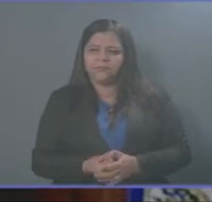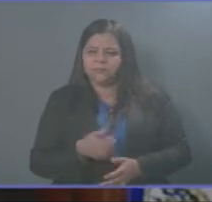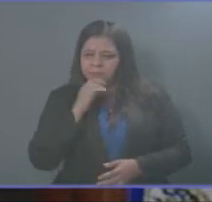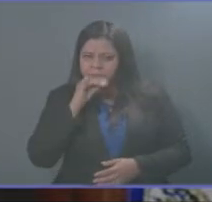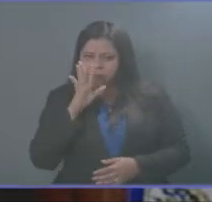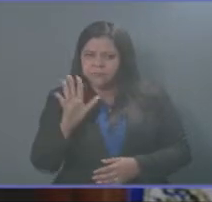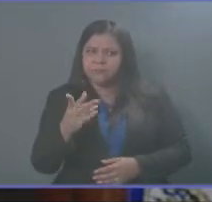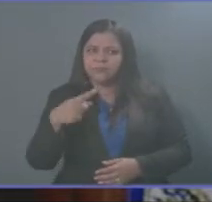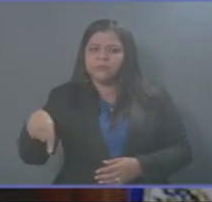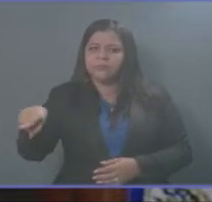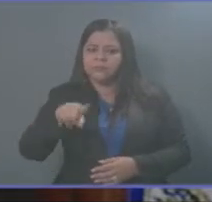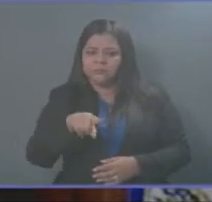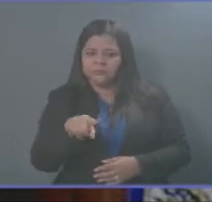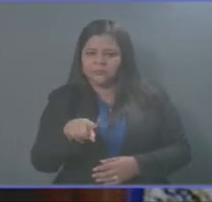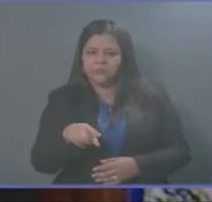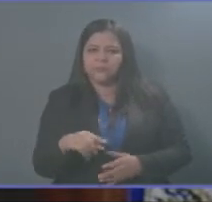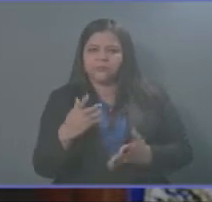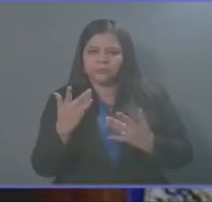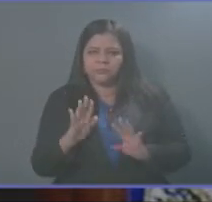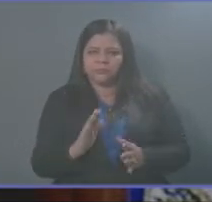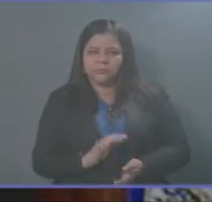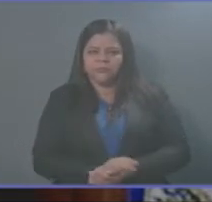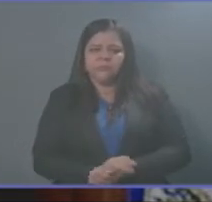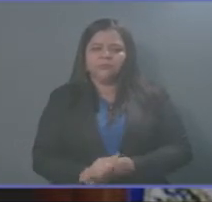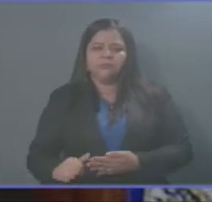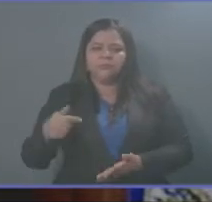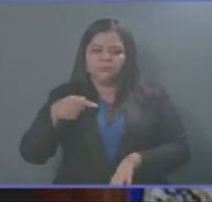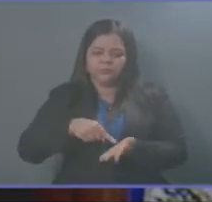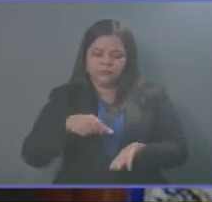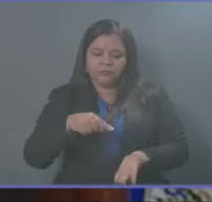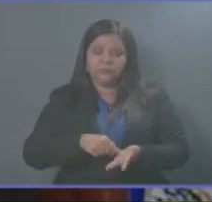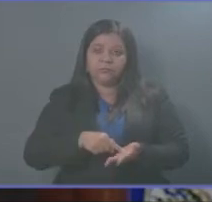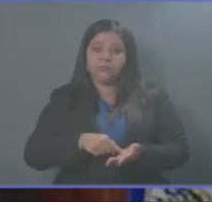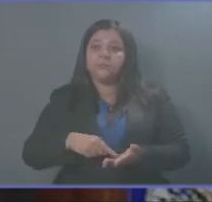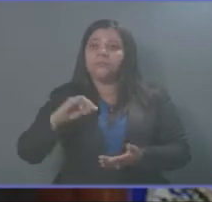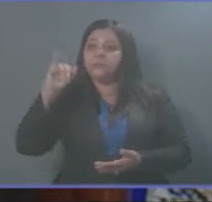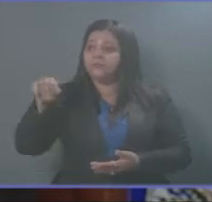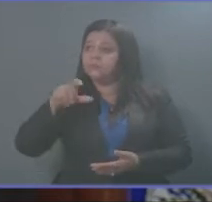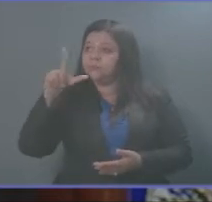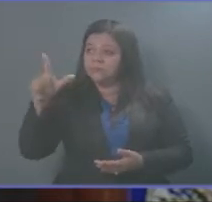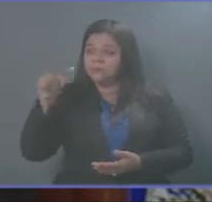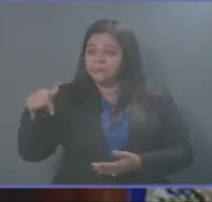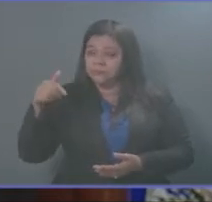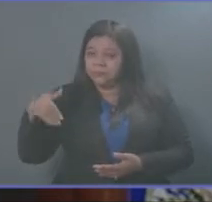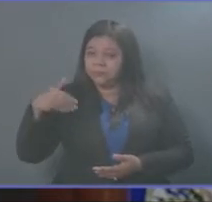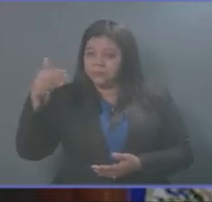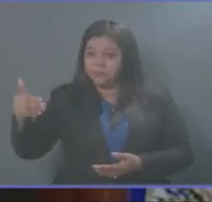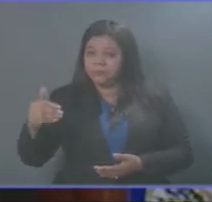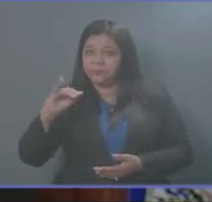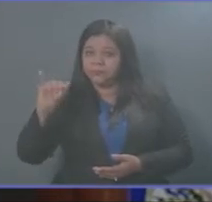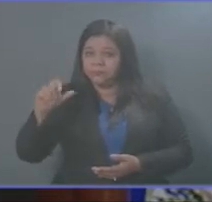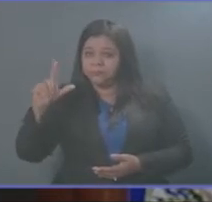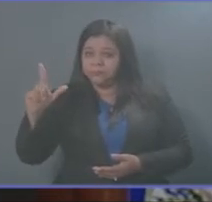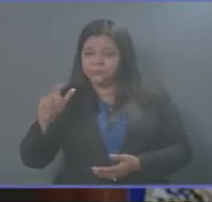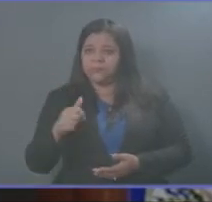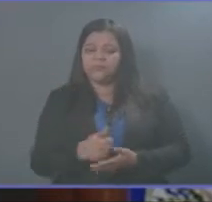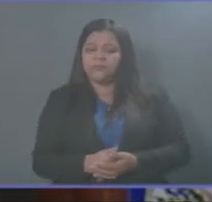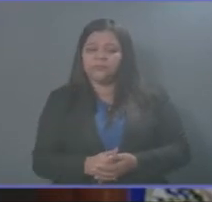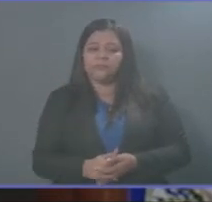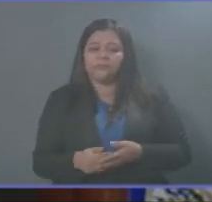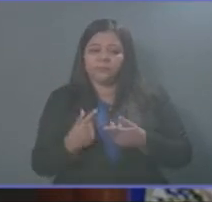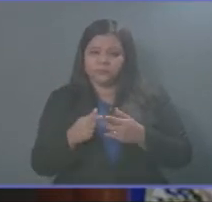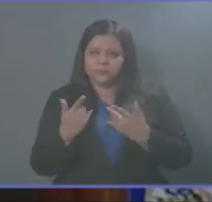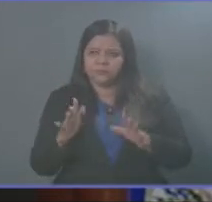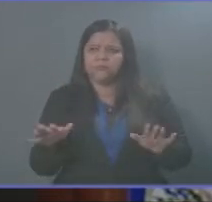dicen ellos que viene esta deuda desde julio de este año. Pero ¿por qué en